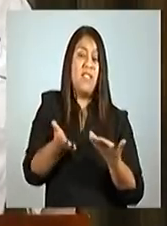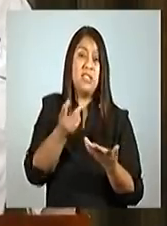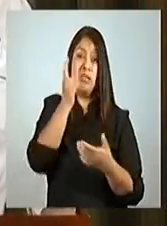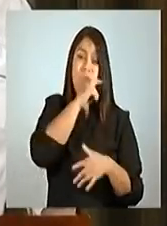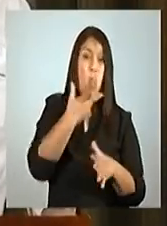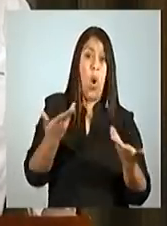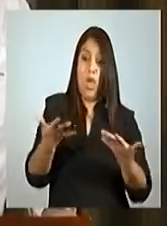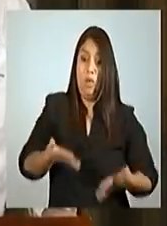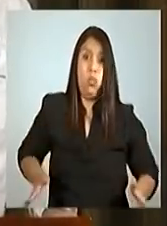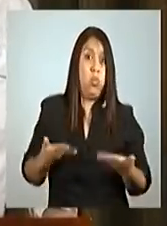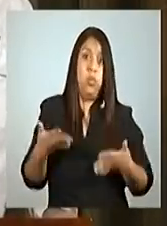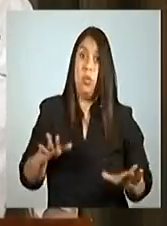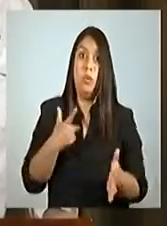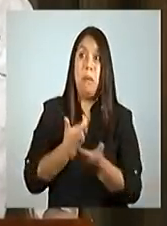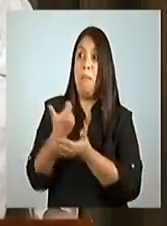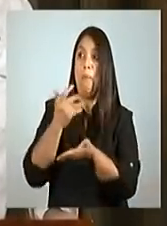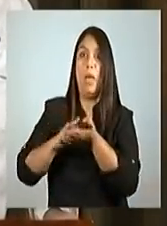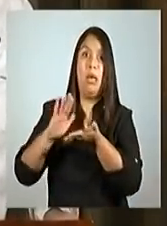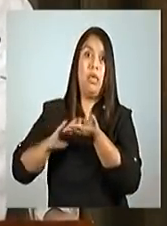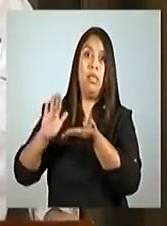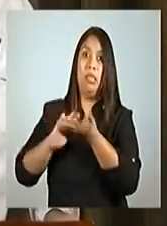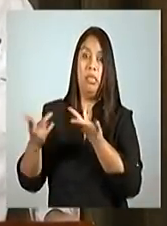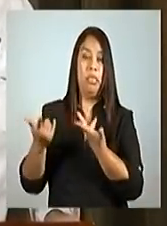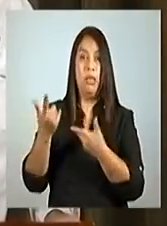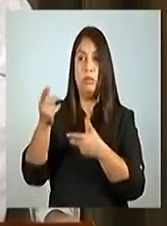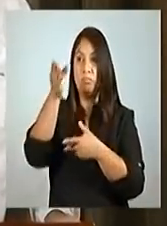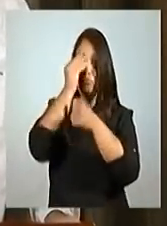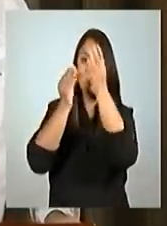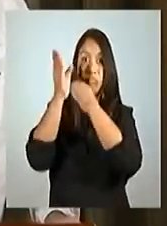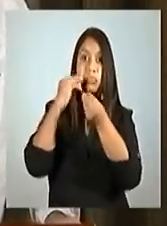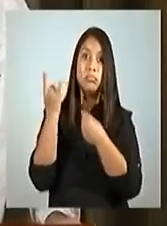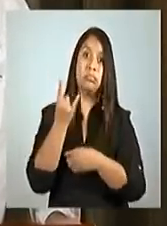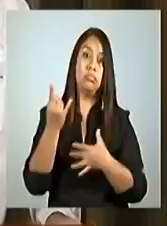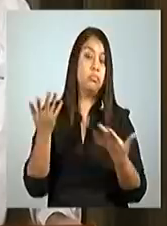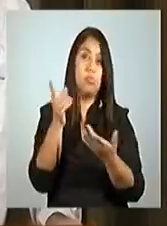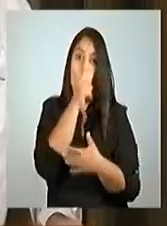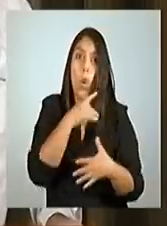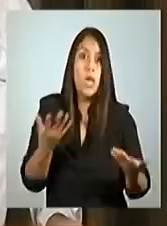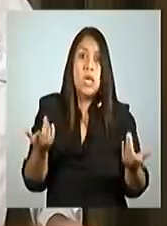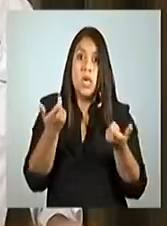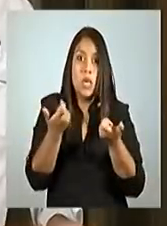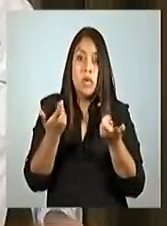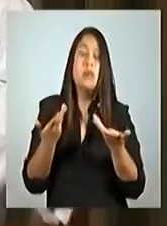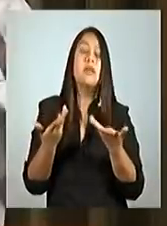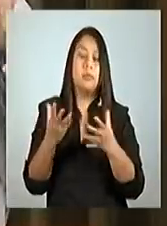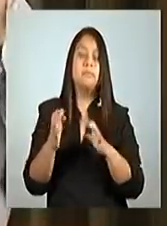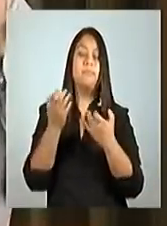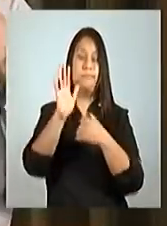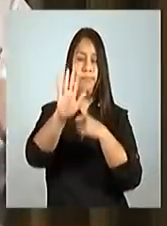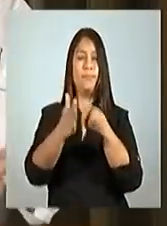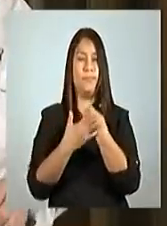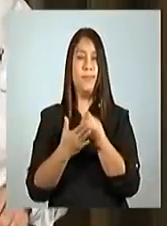no cuenten con los recursos para continuar con su preparación académica.